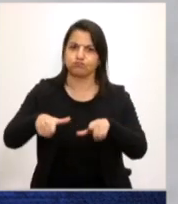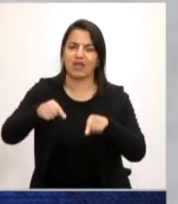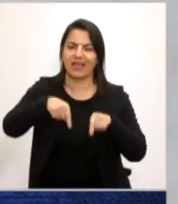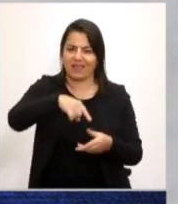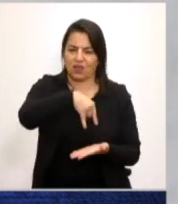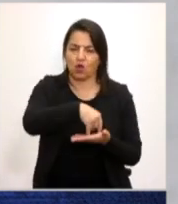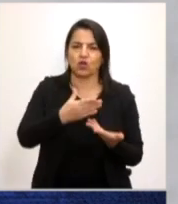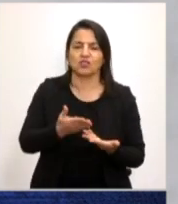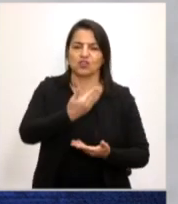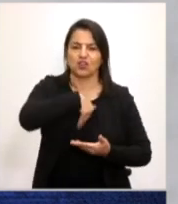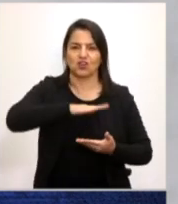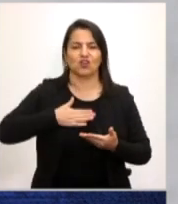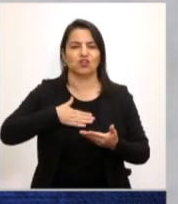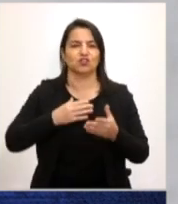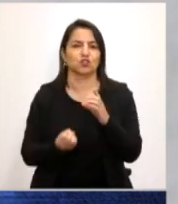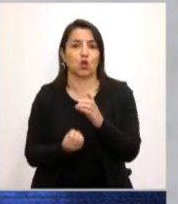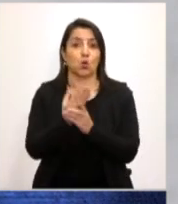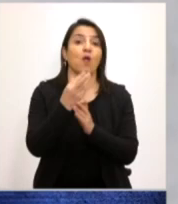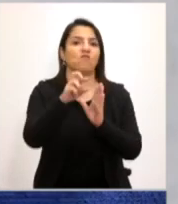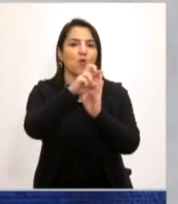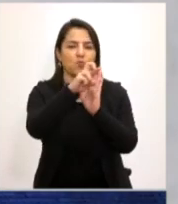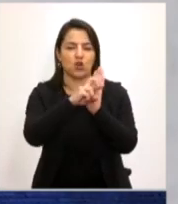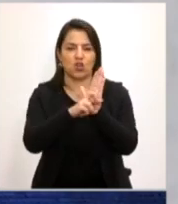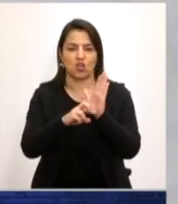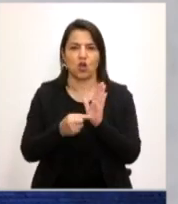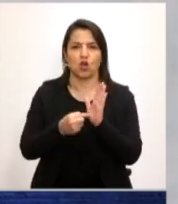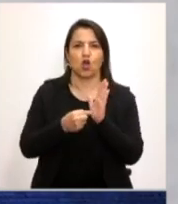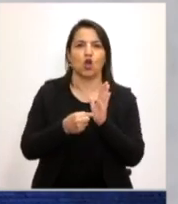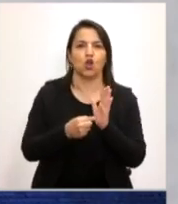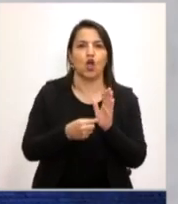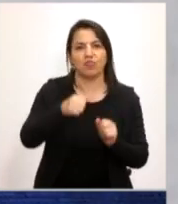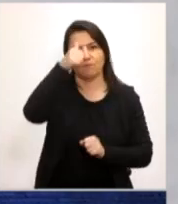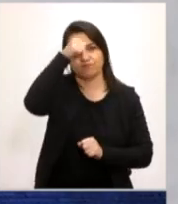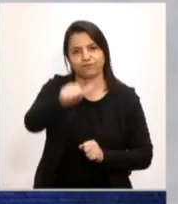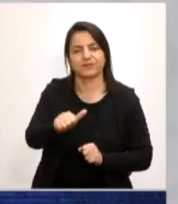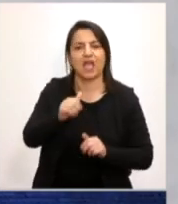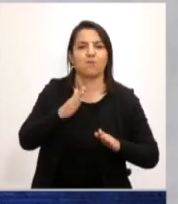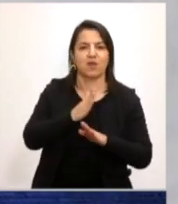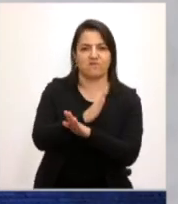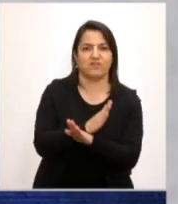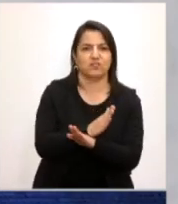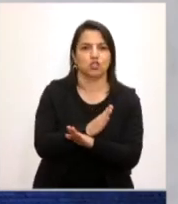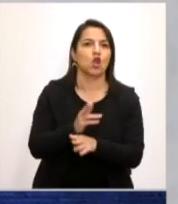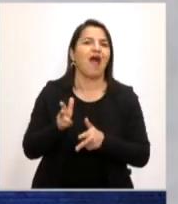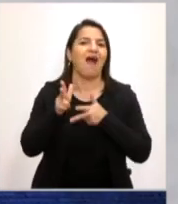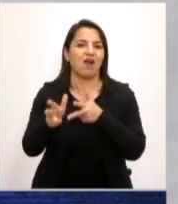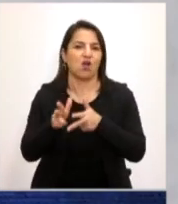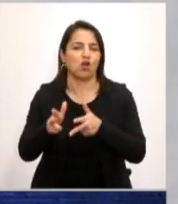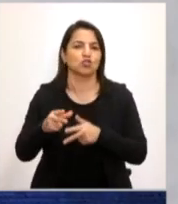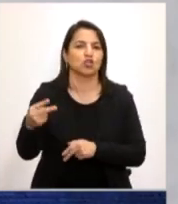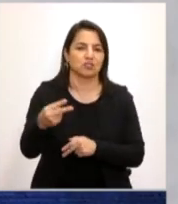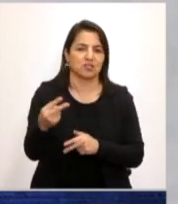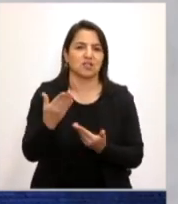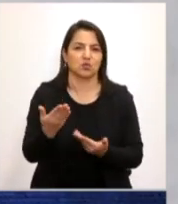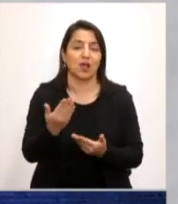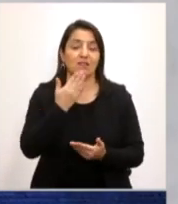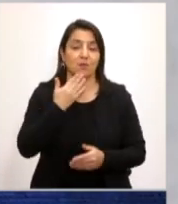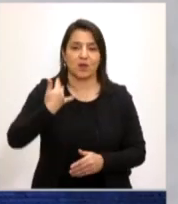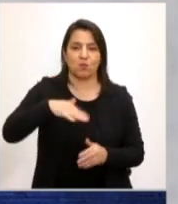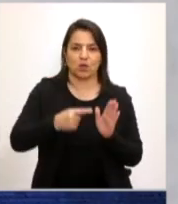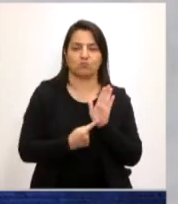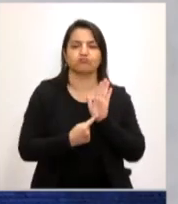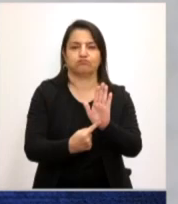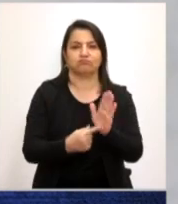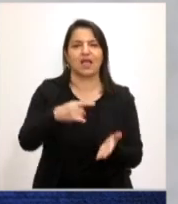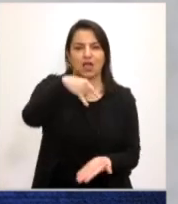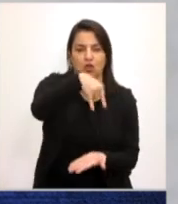estamos actualizando y mejorando el protocolo de prevención y sanción del acoso sexual. También me parece importante destacar que el Congreso Nacional es el